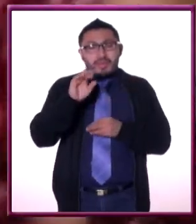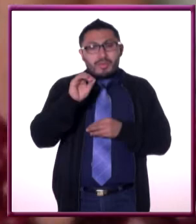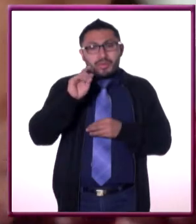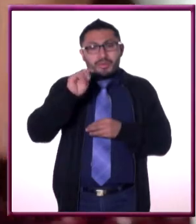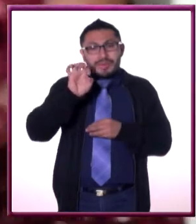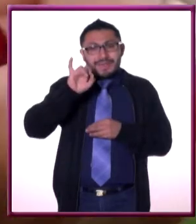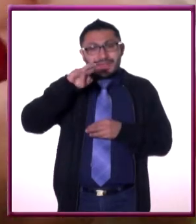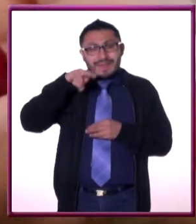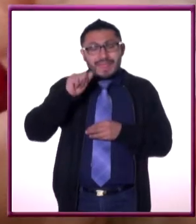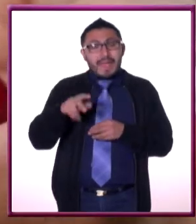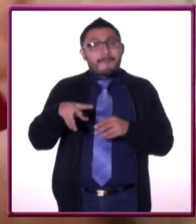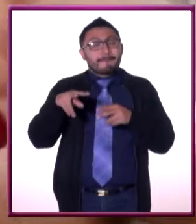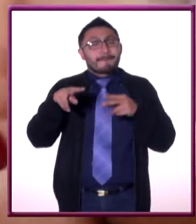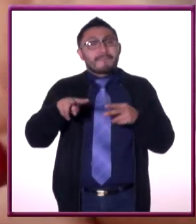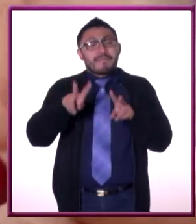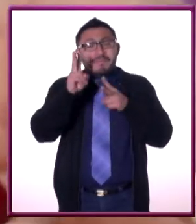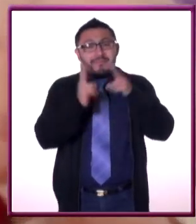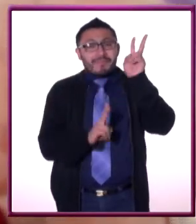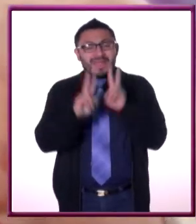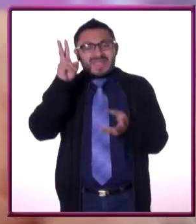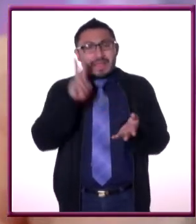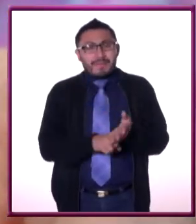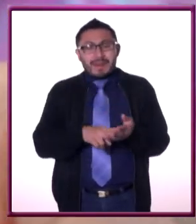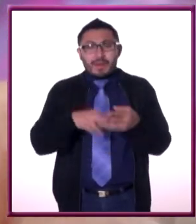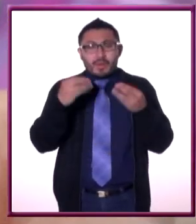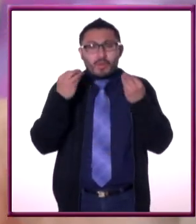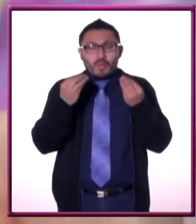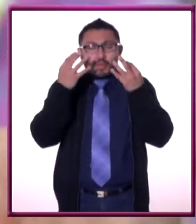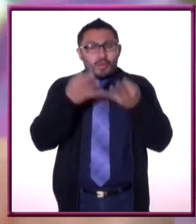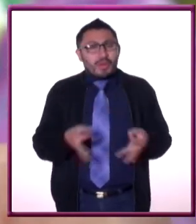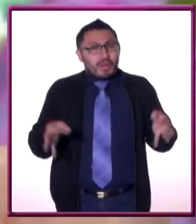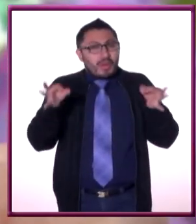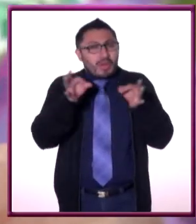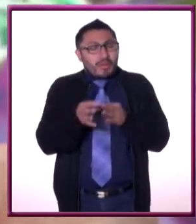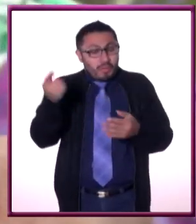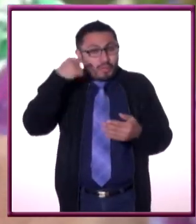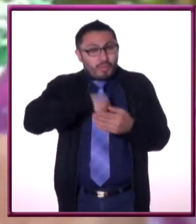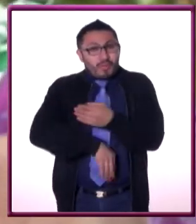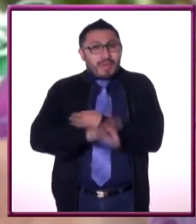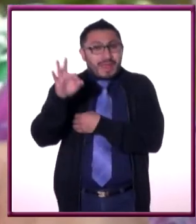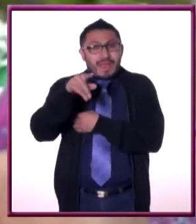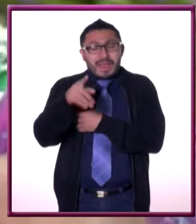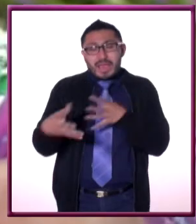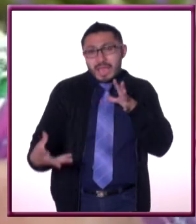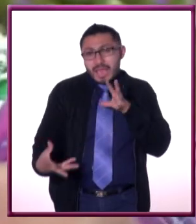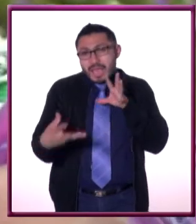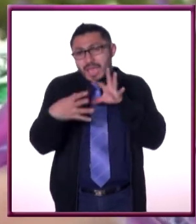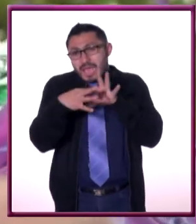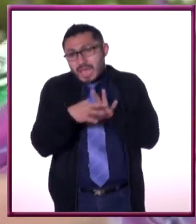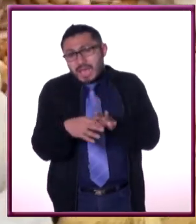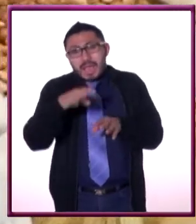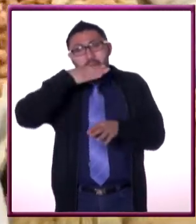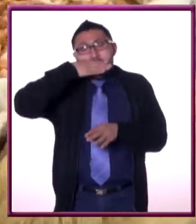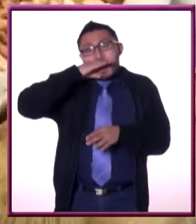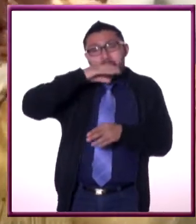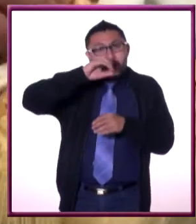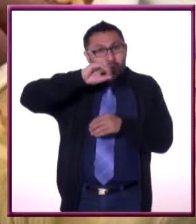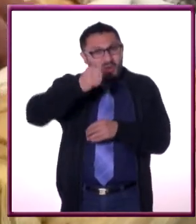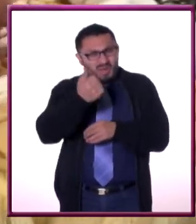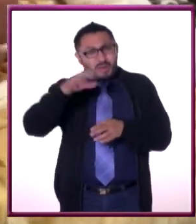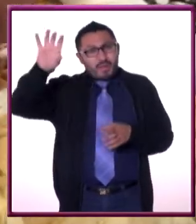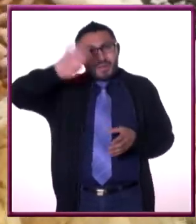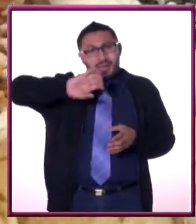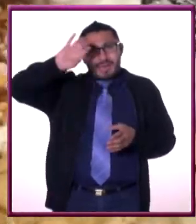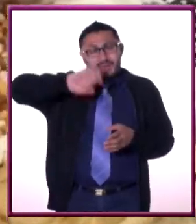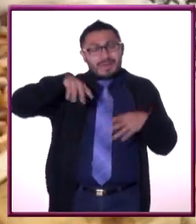vegetal que tiene un valor nutrimental muy importante, que además si lo combinamos con el maíz o con algún otro